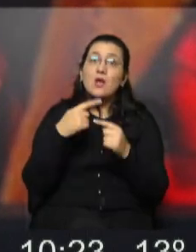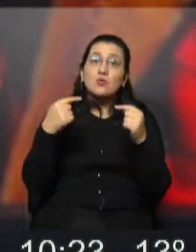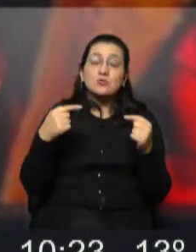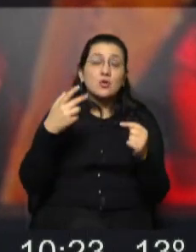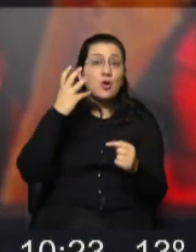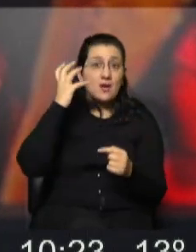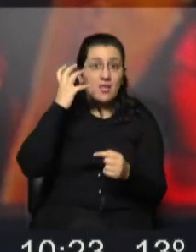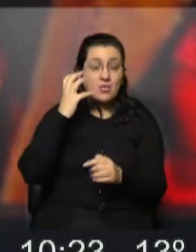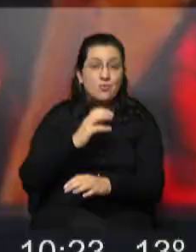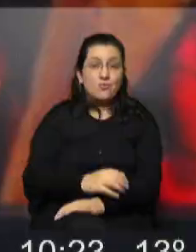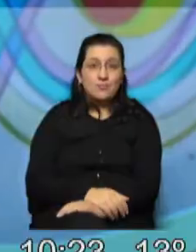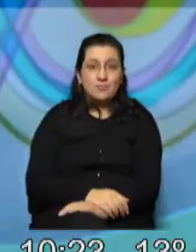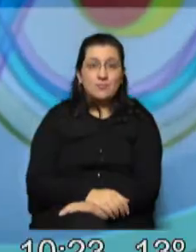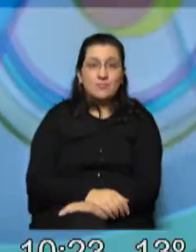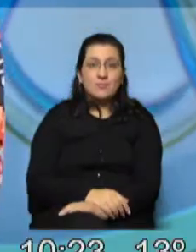radio.